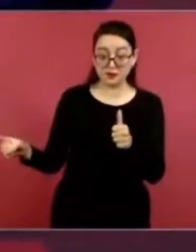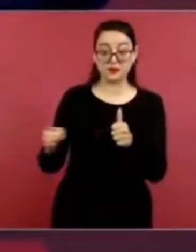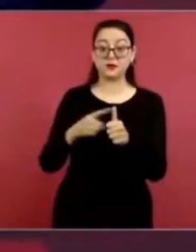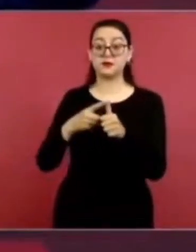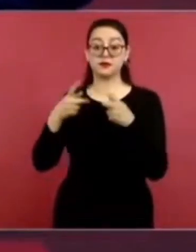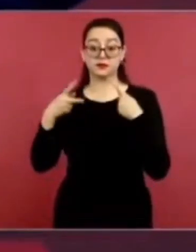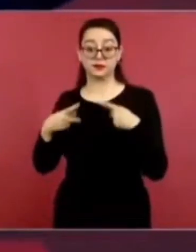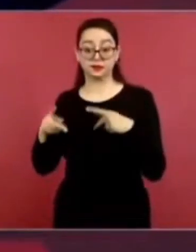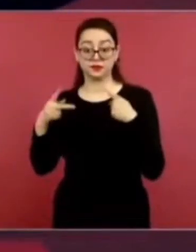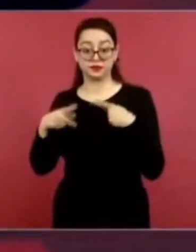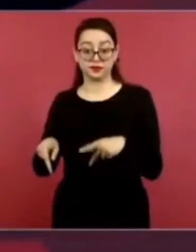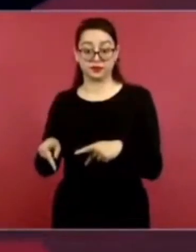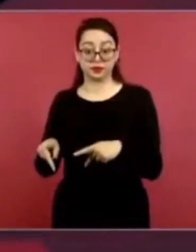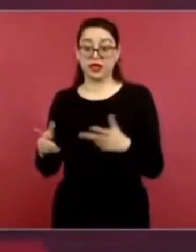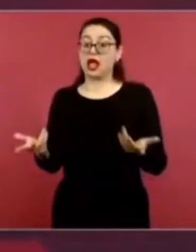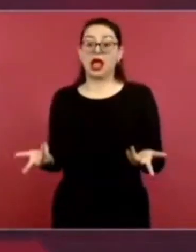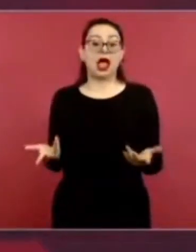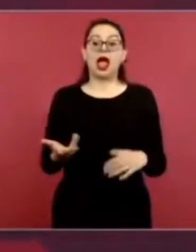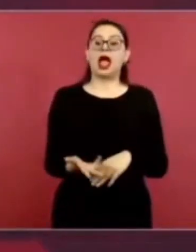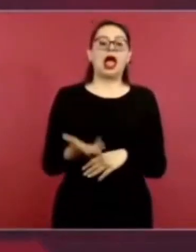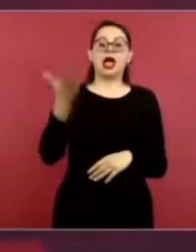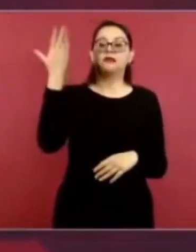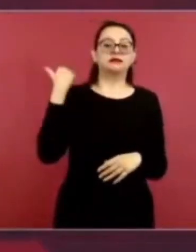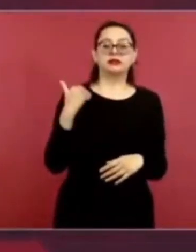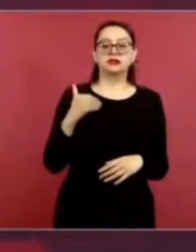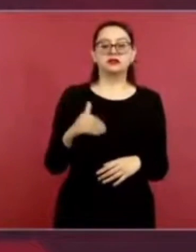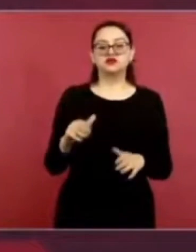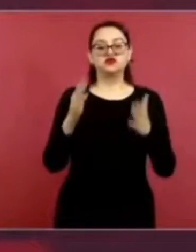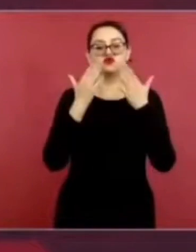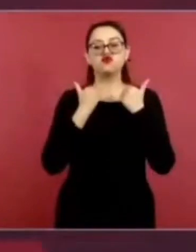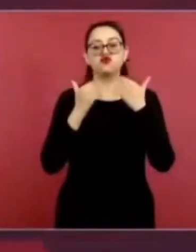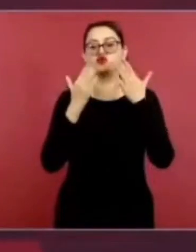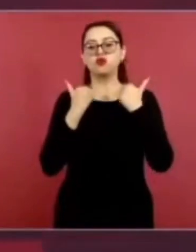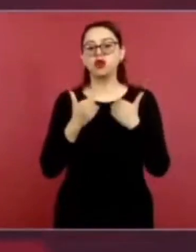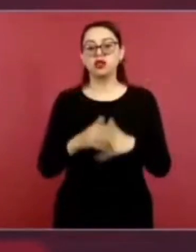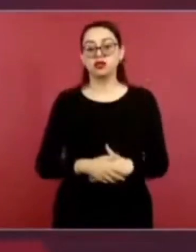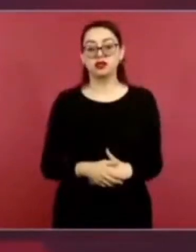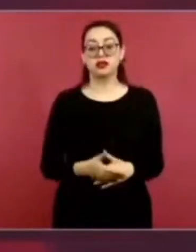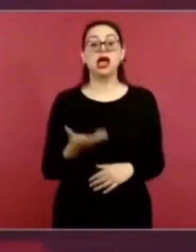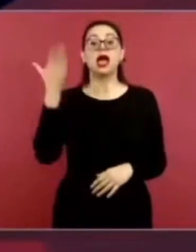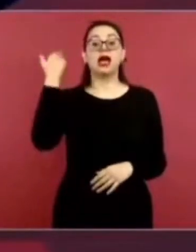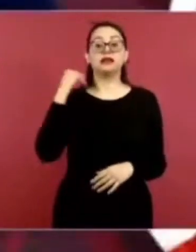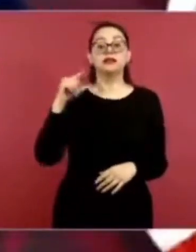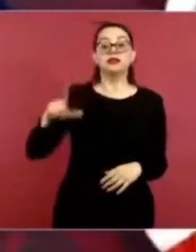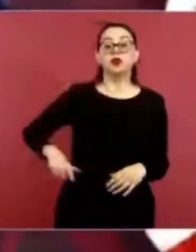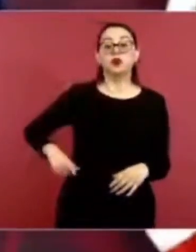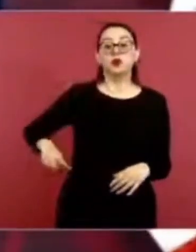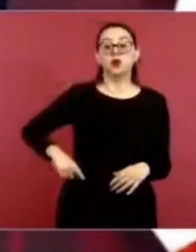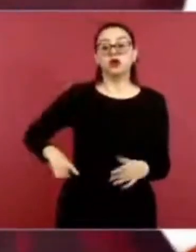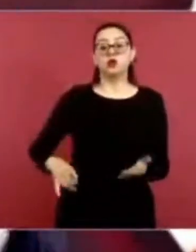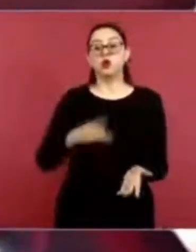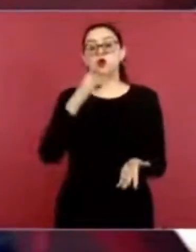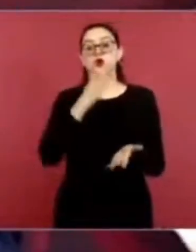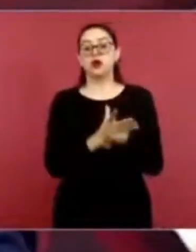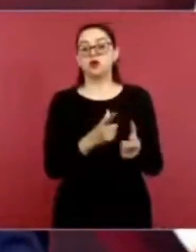Antes el gobierno era para atender a los de arriba y nos hacían